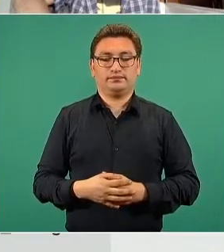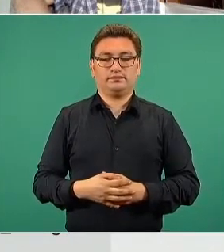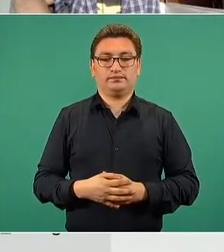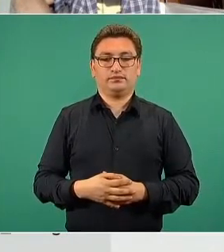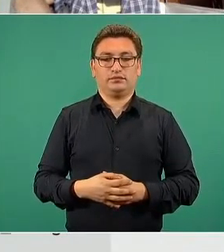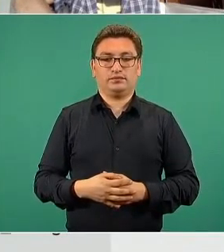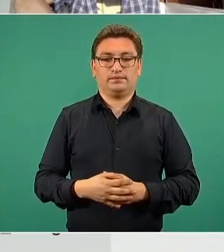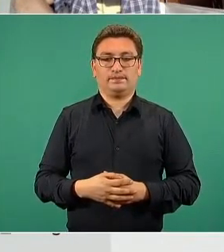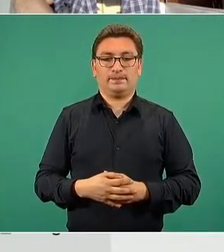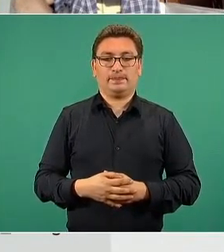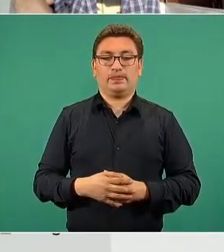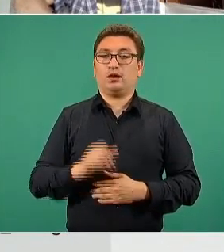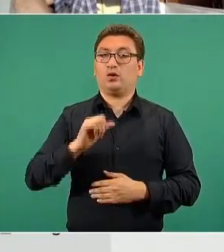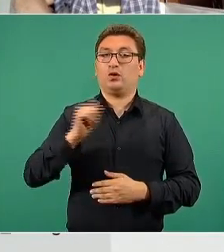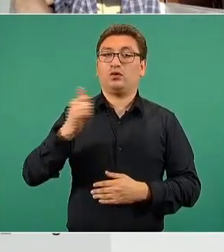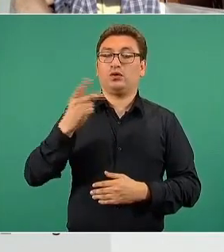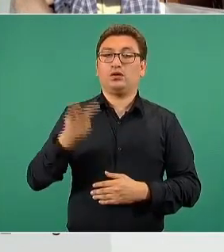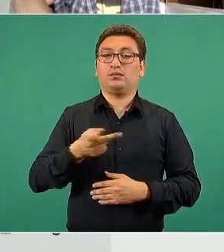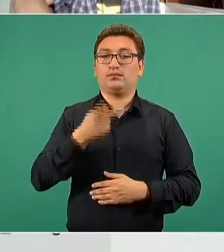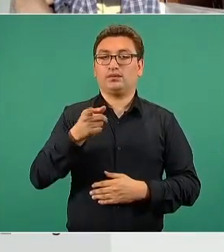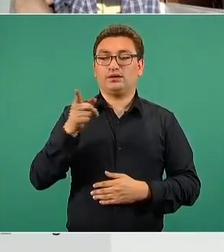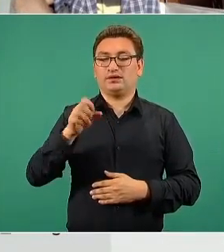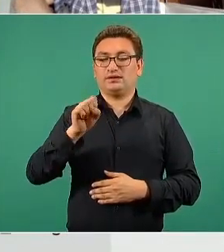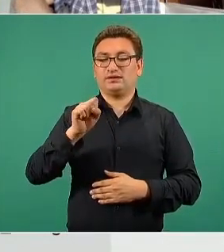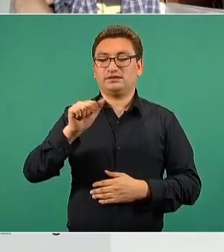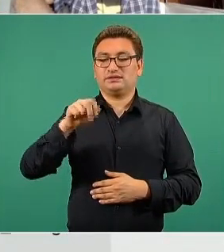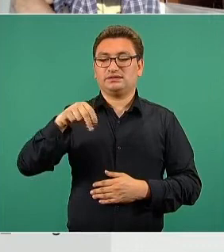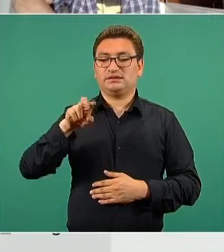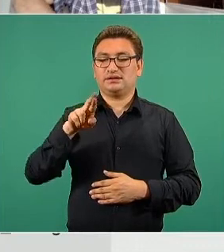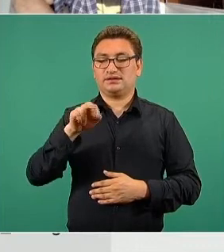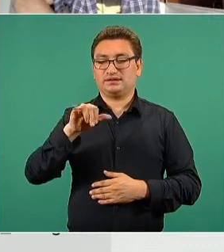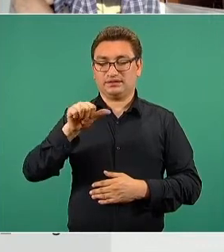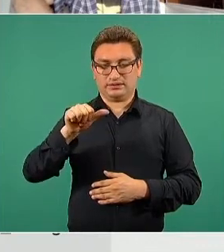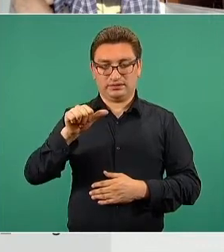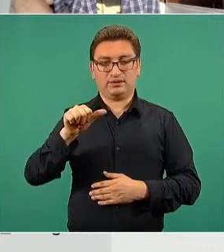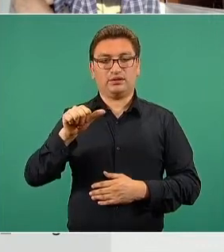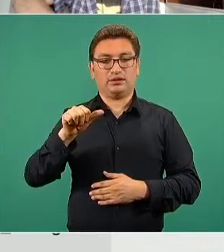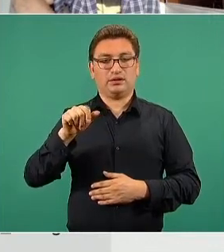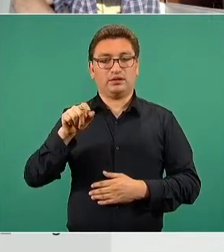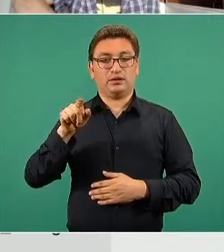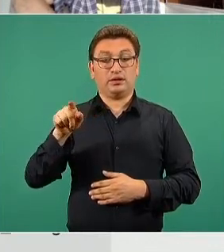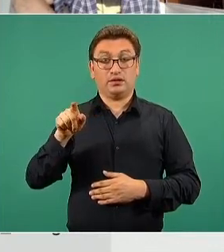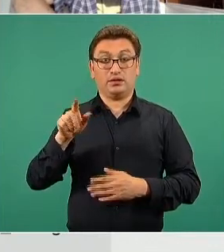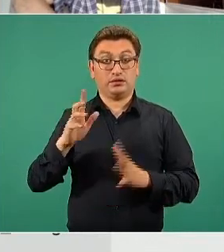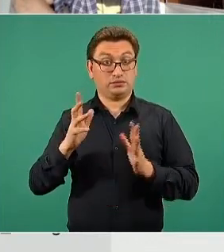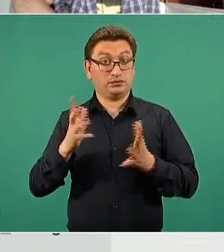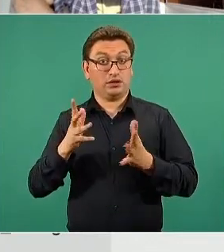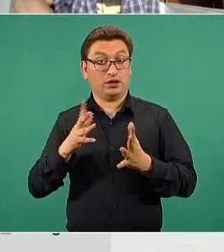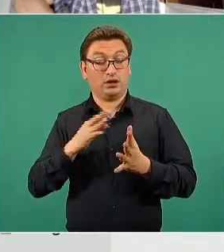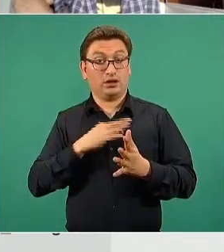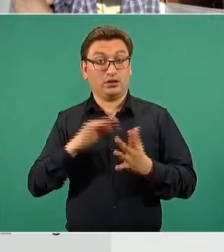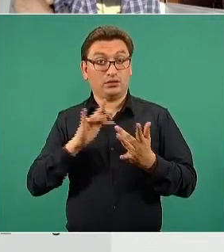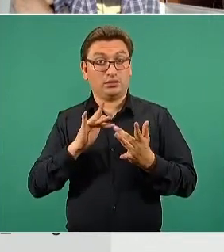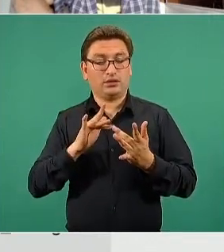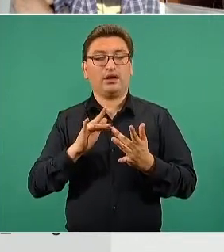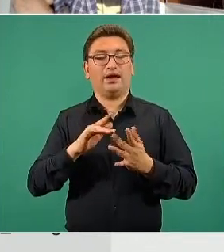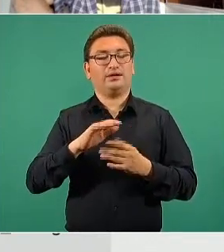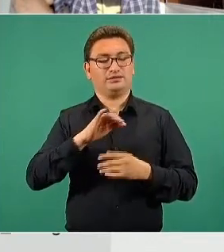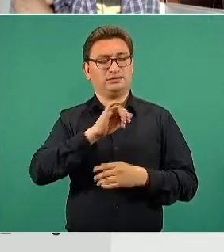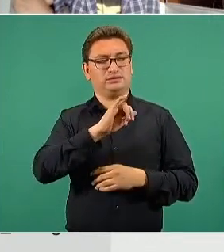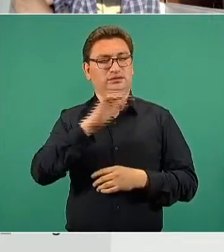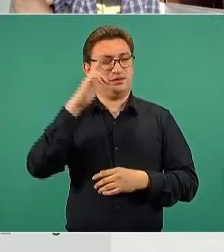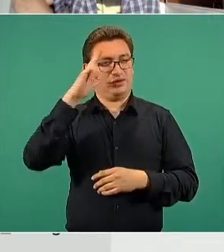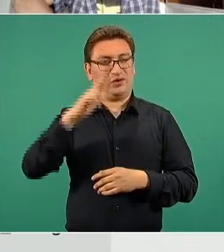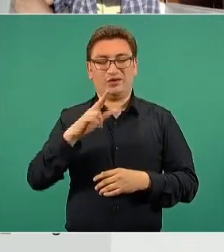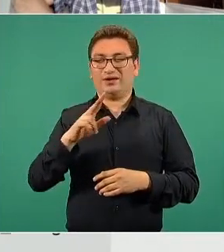La pregunta que hacía Sandra, no sé si ya tenga... Sí, hola.